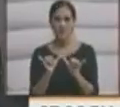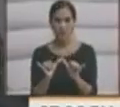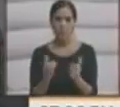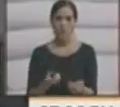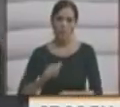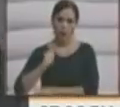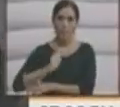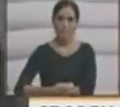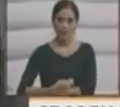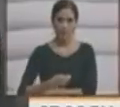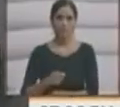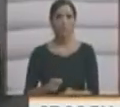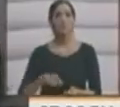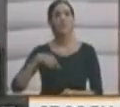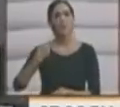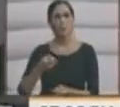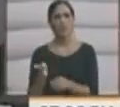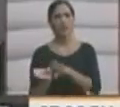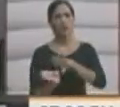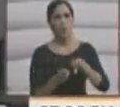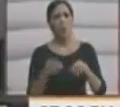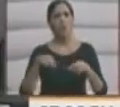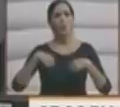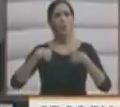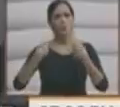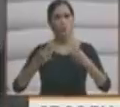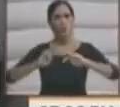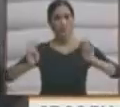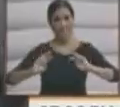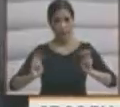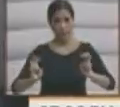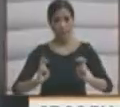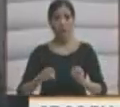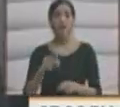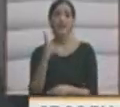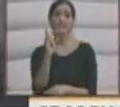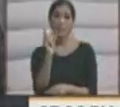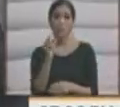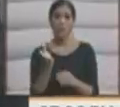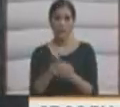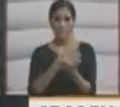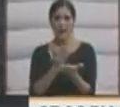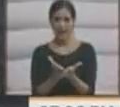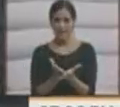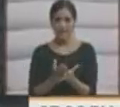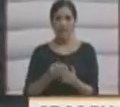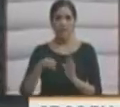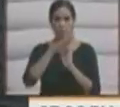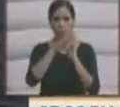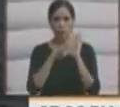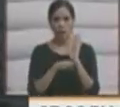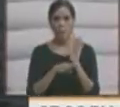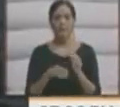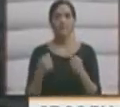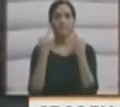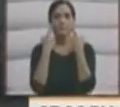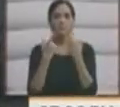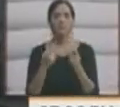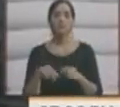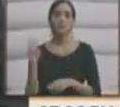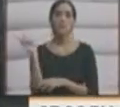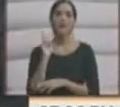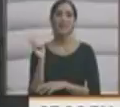otro tema por ahí también bien interesante que vamos a estar abordando en la segunda parte del programa y que tiene que ver con los